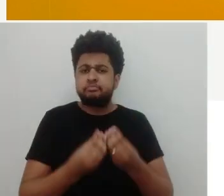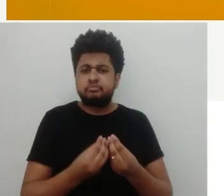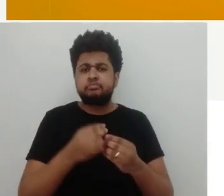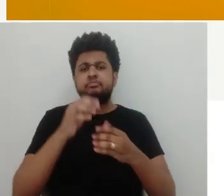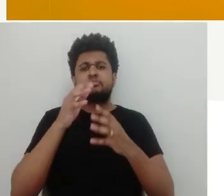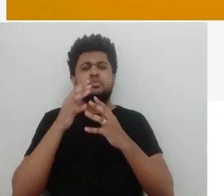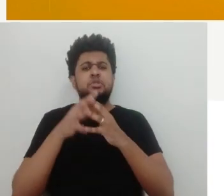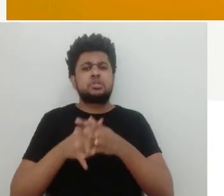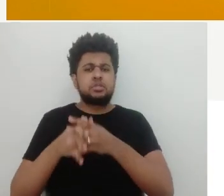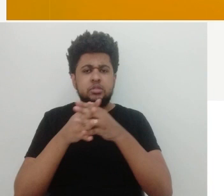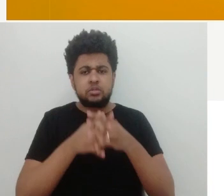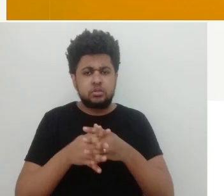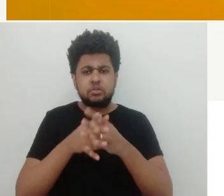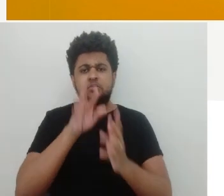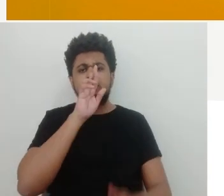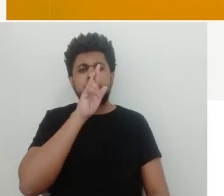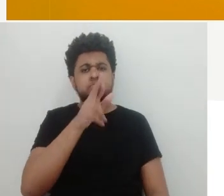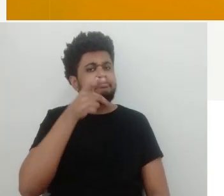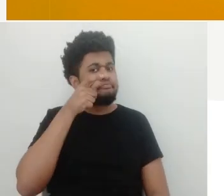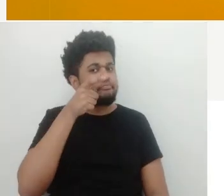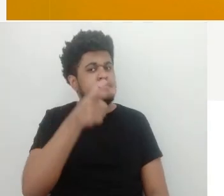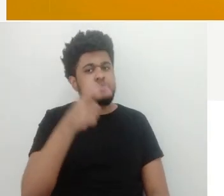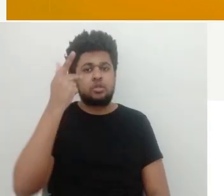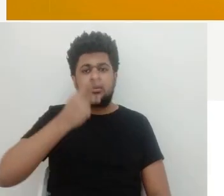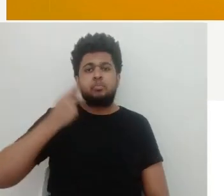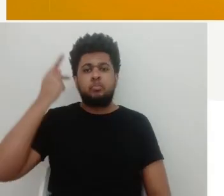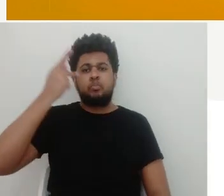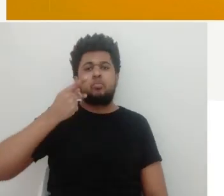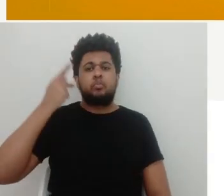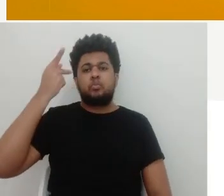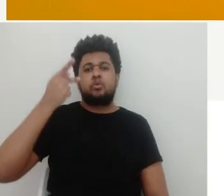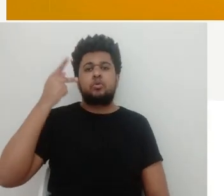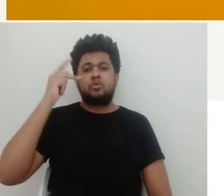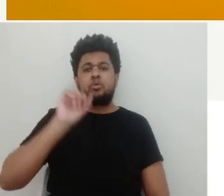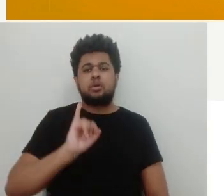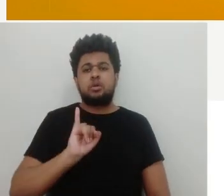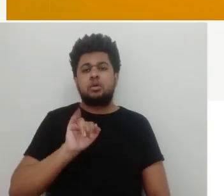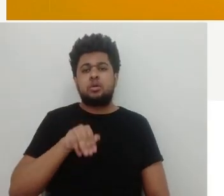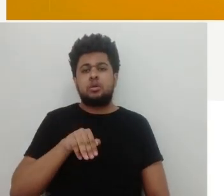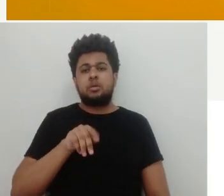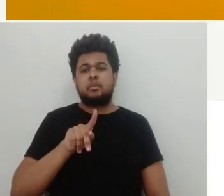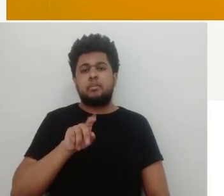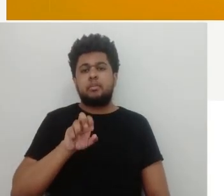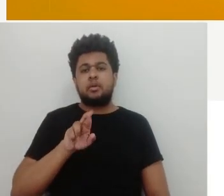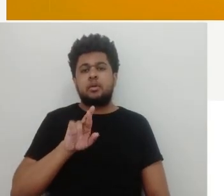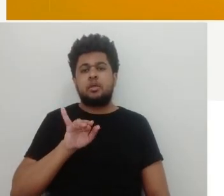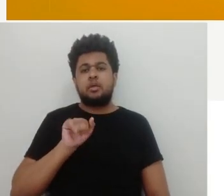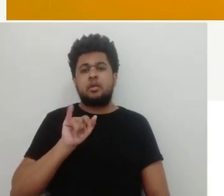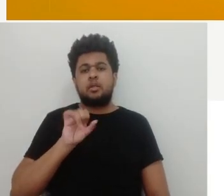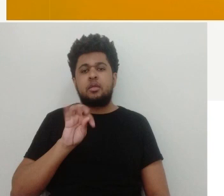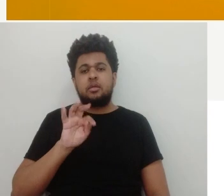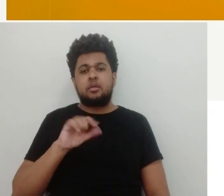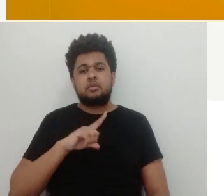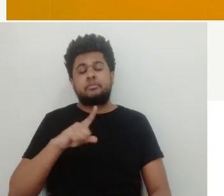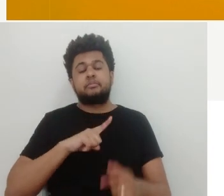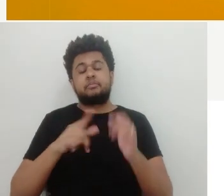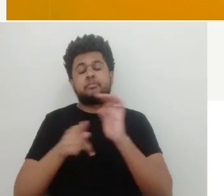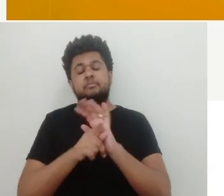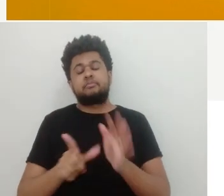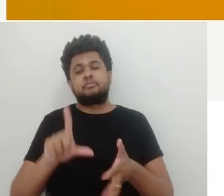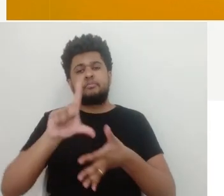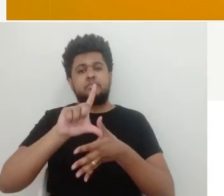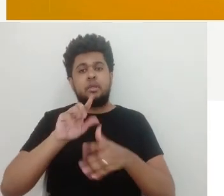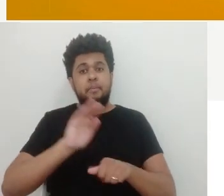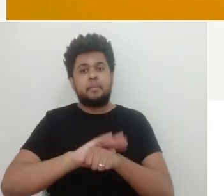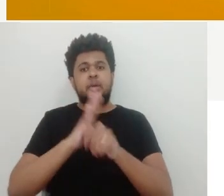trayectoria de los estudios latinoamericanos es mucho más rica y compleja, incluso en la propia Academia Norteamericana. Y aquí lo que me